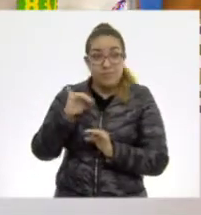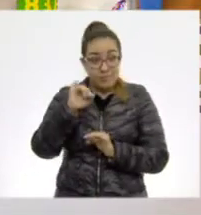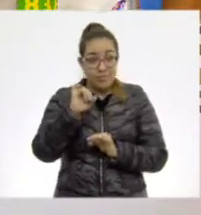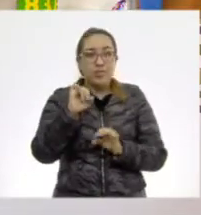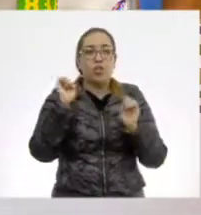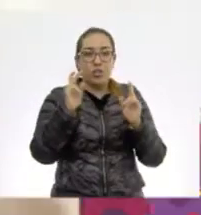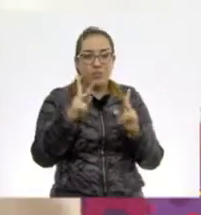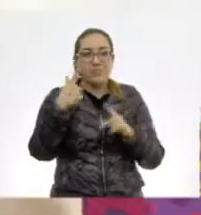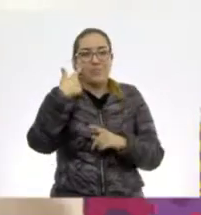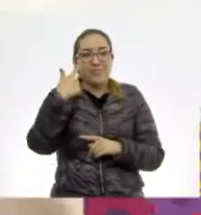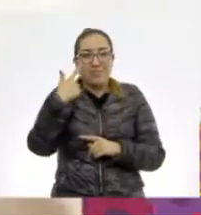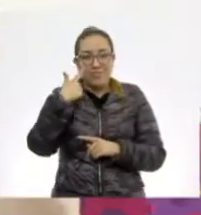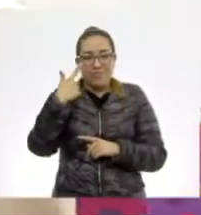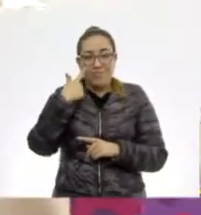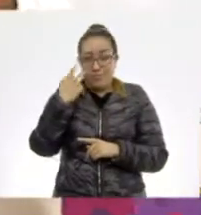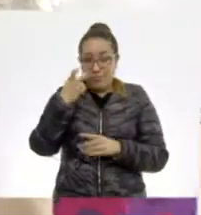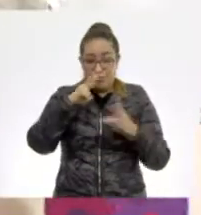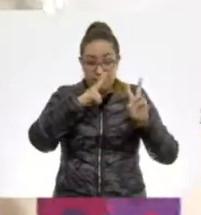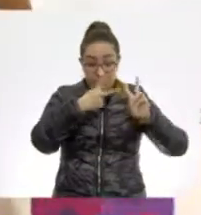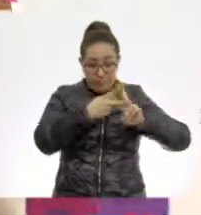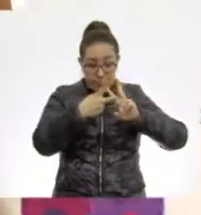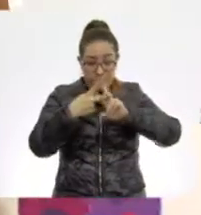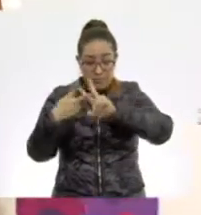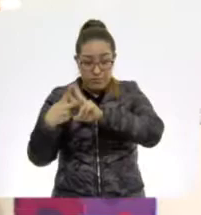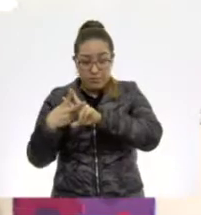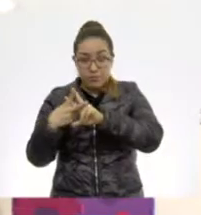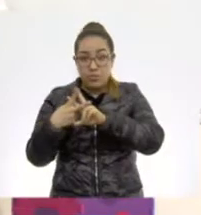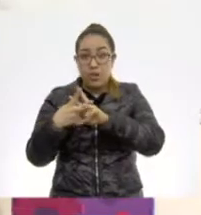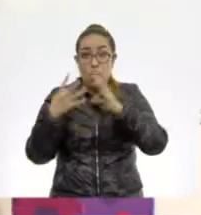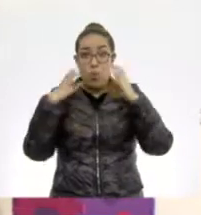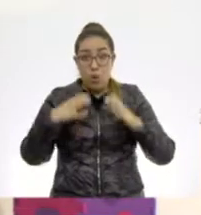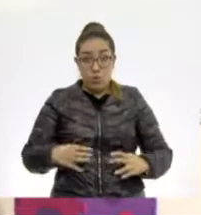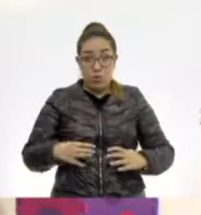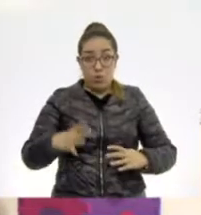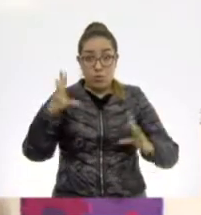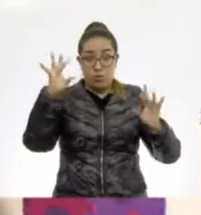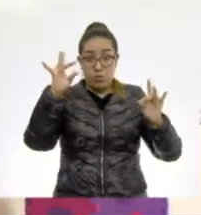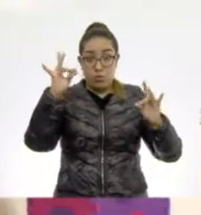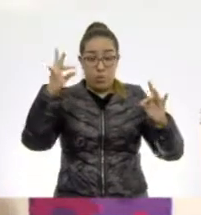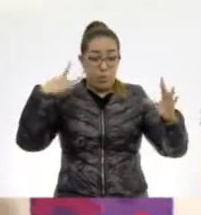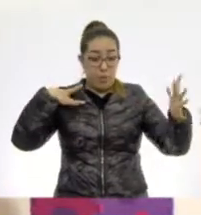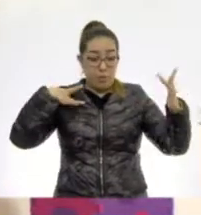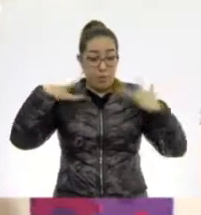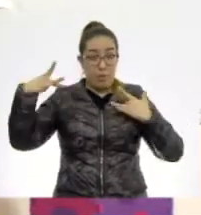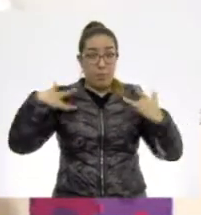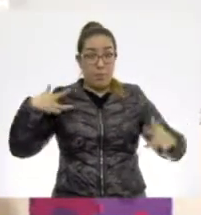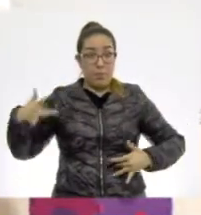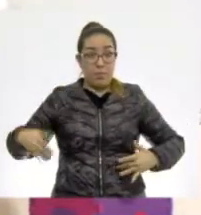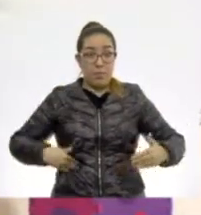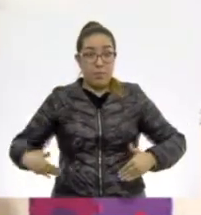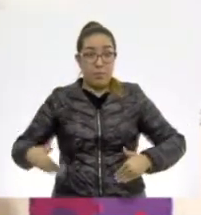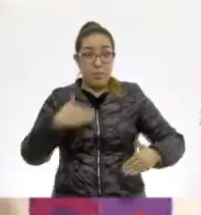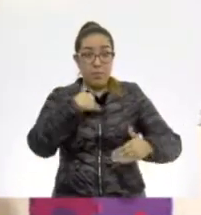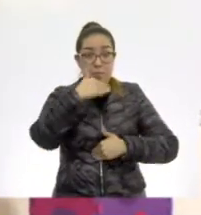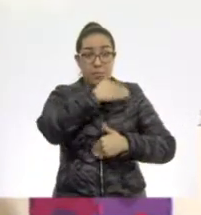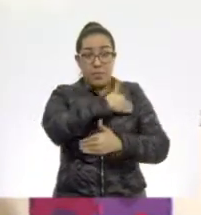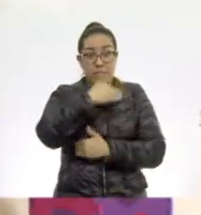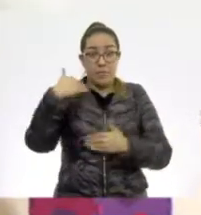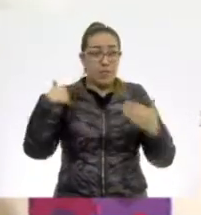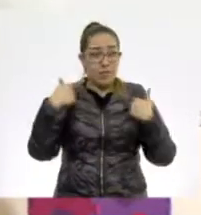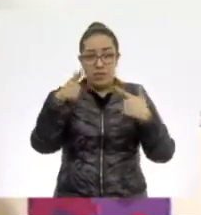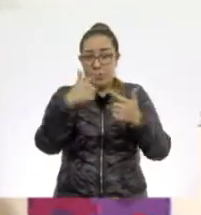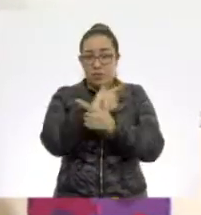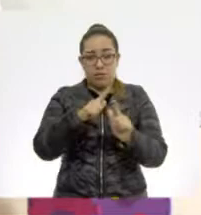Bien, vamos a colocar nuestras estrellas sobre nuestro cuerpo y lo vamos a hacer al ritmo de la música y experimentando diferentes